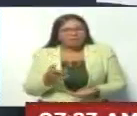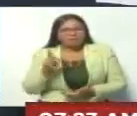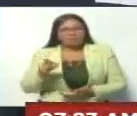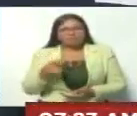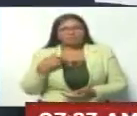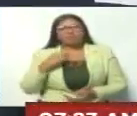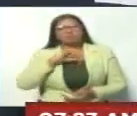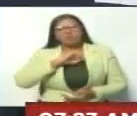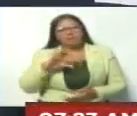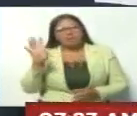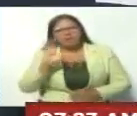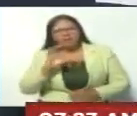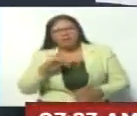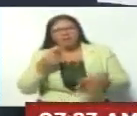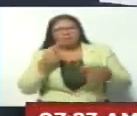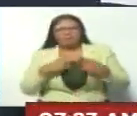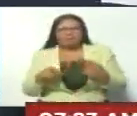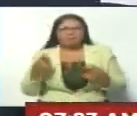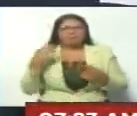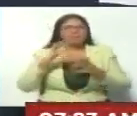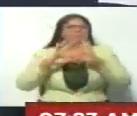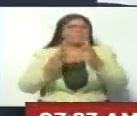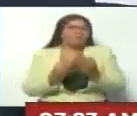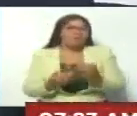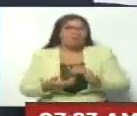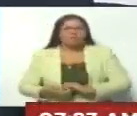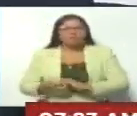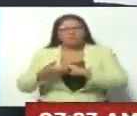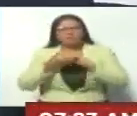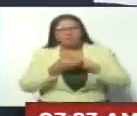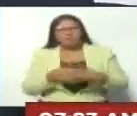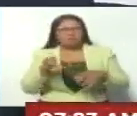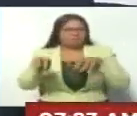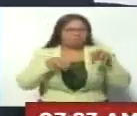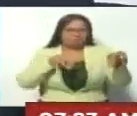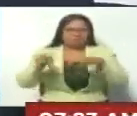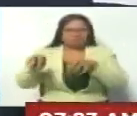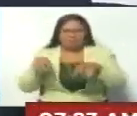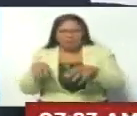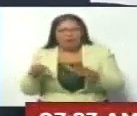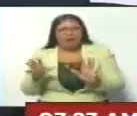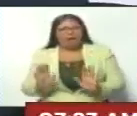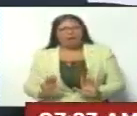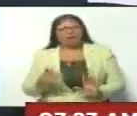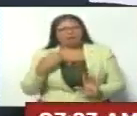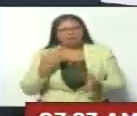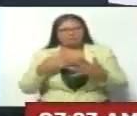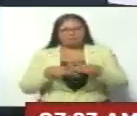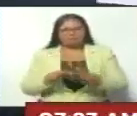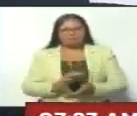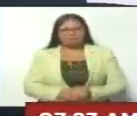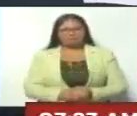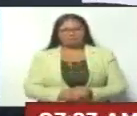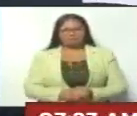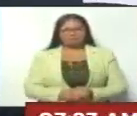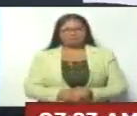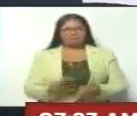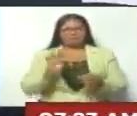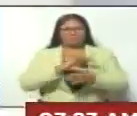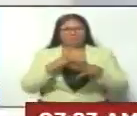soy de Caracas, pero bueno, tengo familia de Trujillo y un poquito de aquí, un poquito de allá, entonces está, bueno. Y hasta nos cantó el